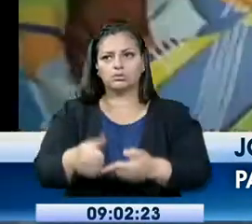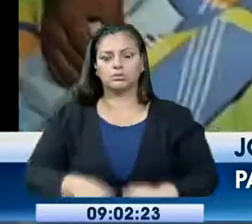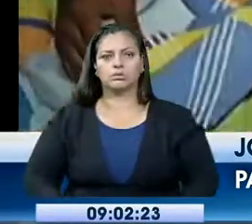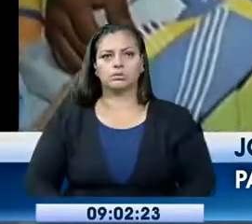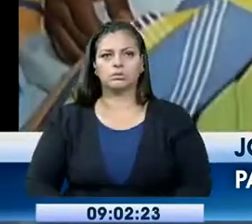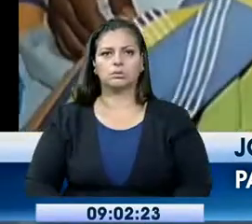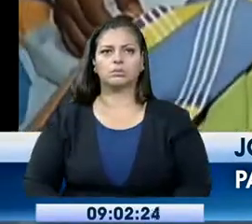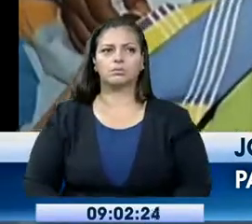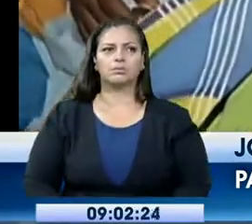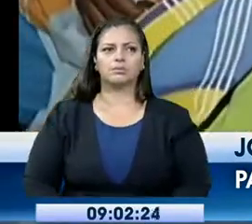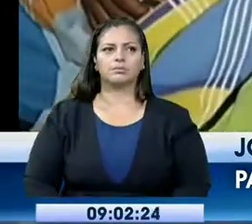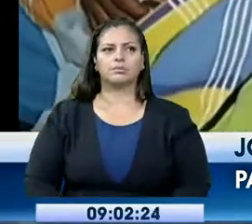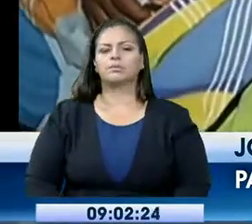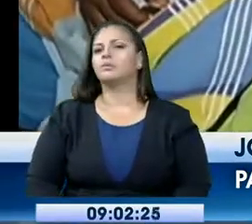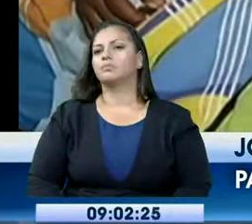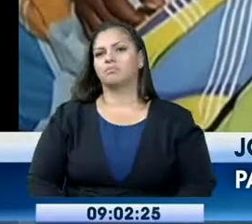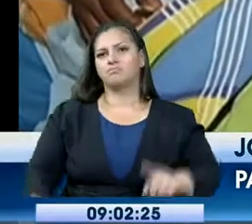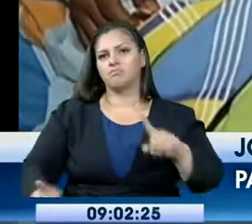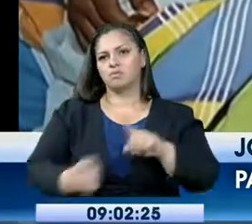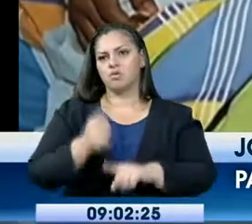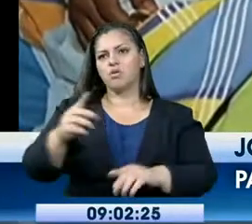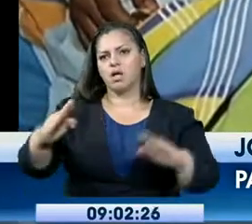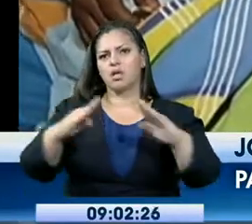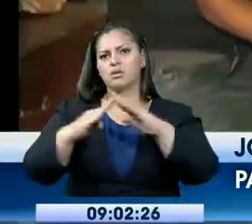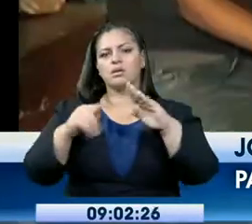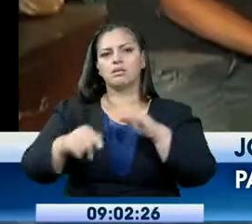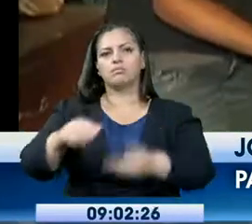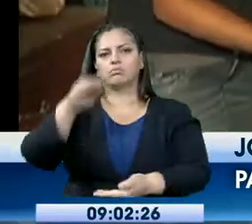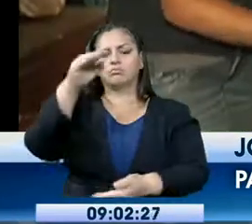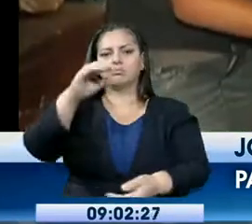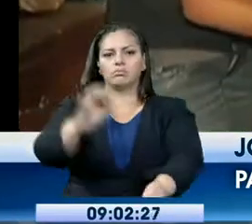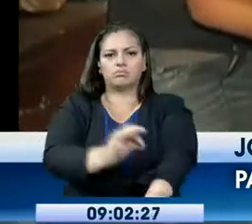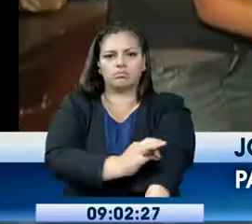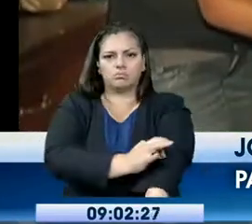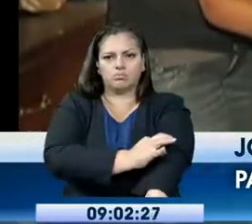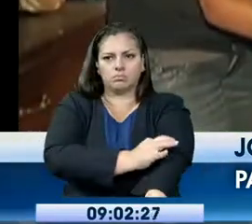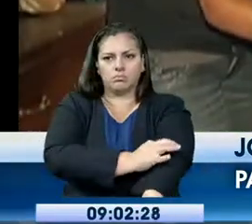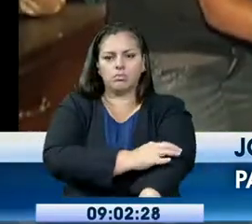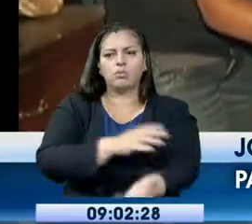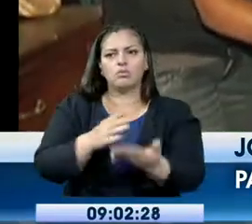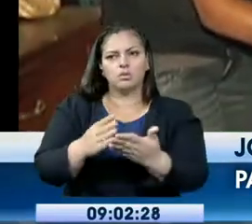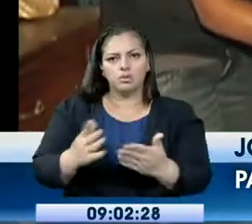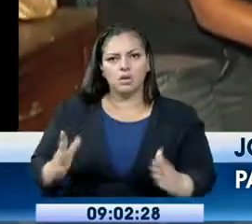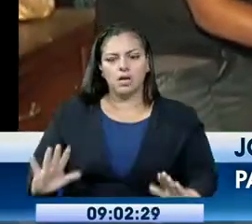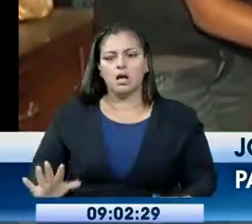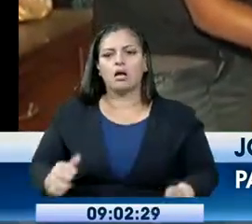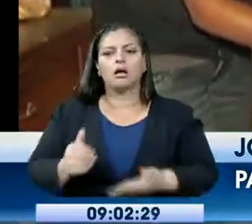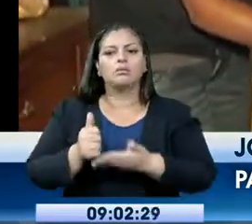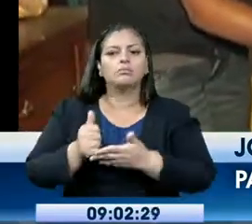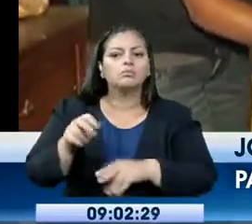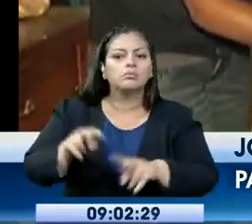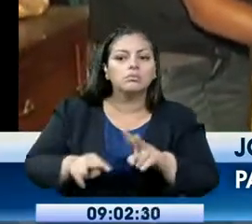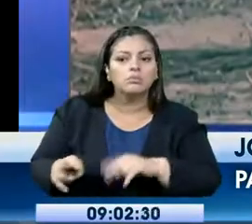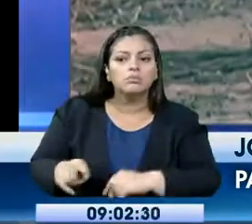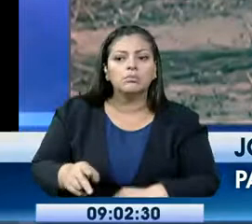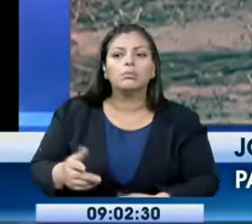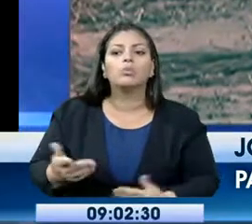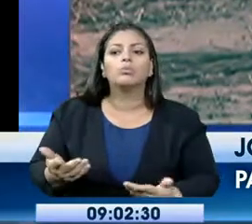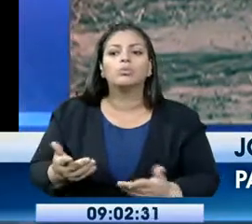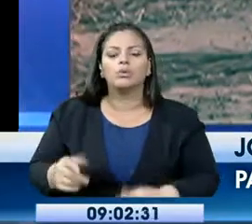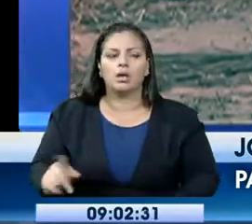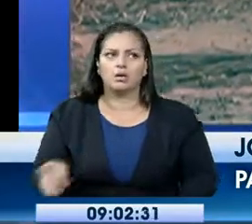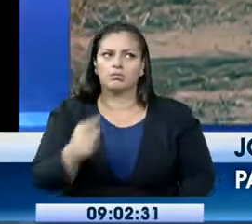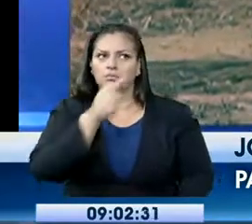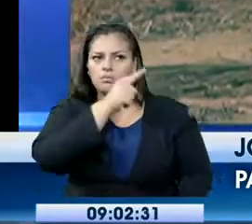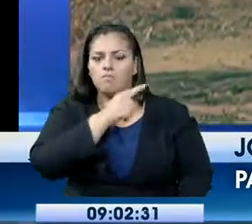será derivado al residencial en el CETAT. Debido a que él ya cumple con los criterios de inclusión pertinentes para poder ingresar,